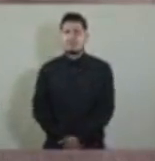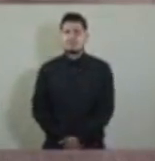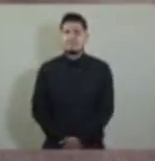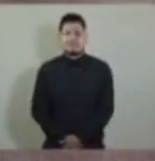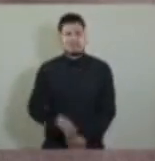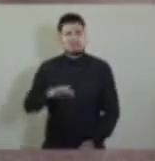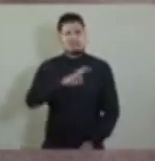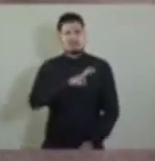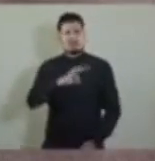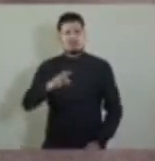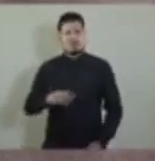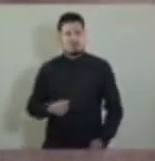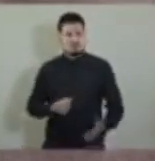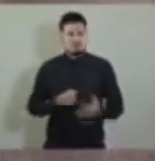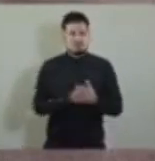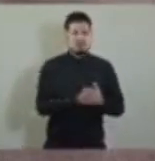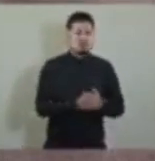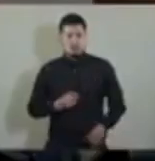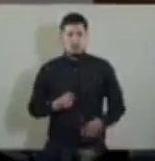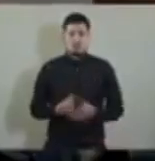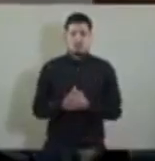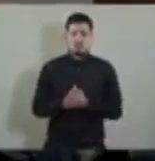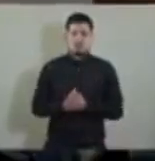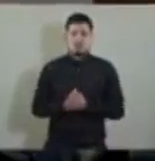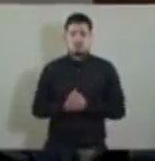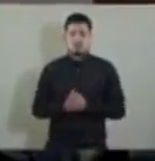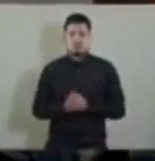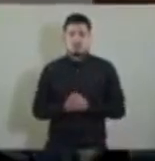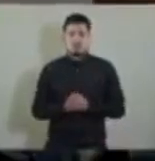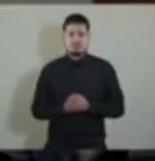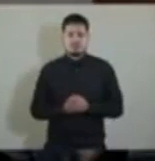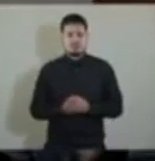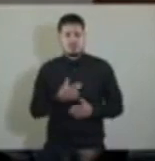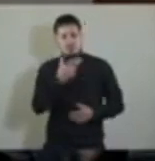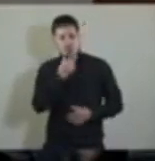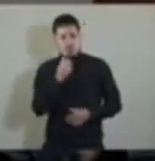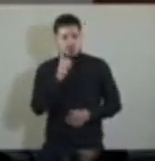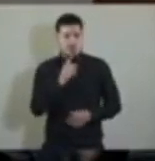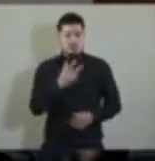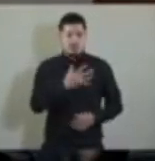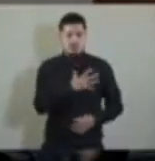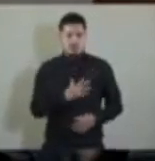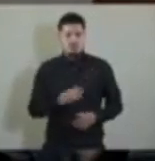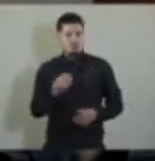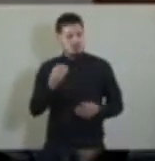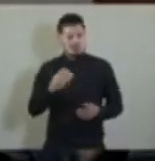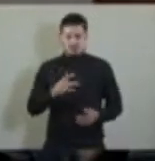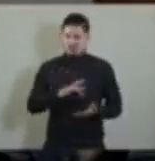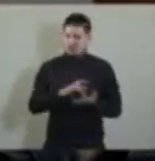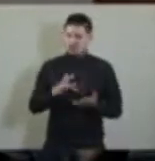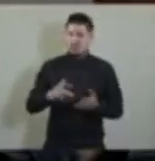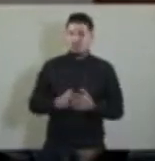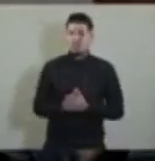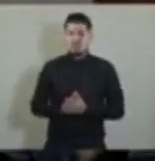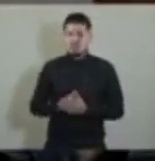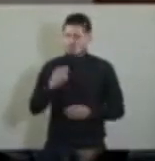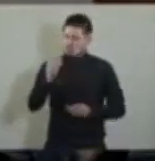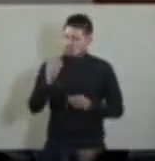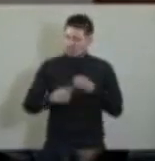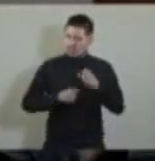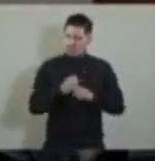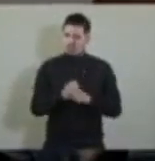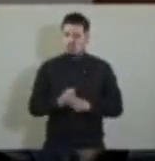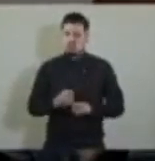Sí se pudo vencer al viejo régimen. Lo logramos. Después de tantos años de lucha